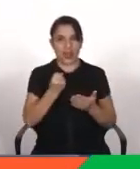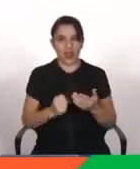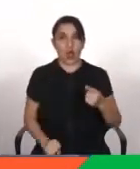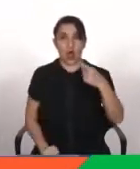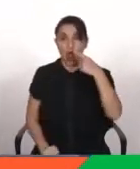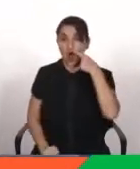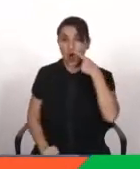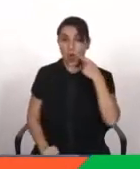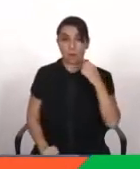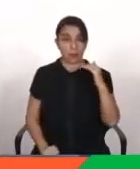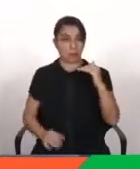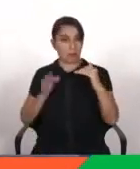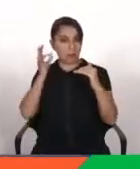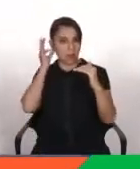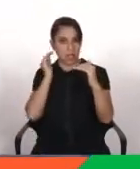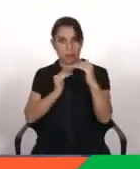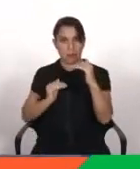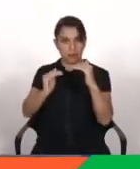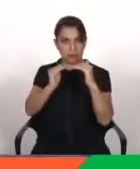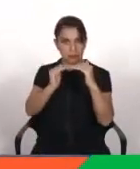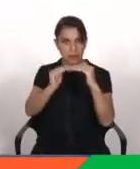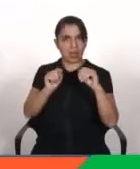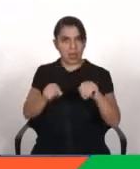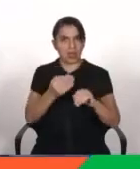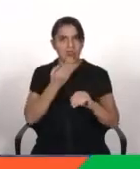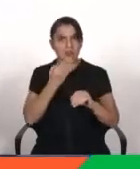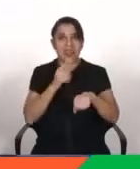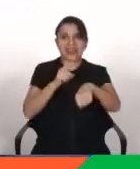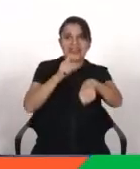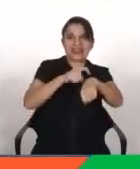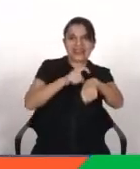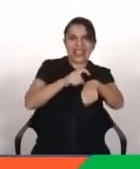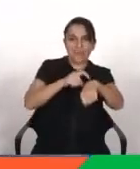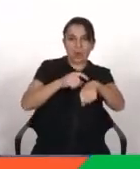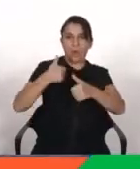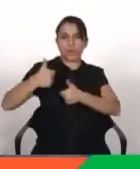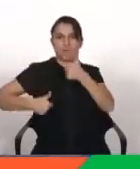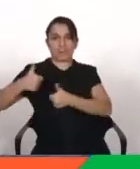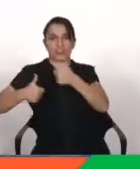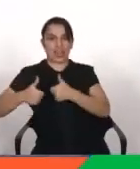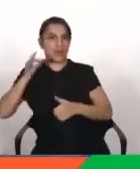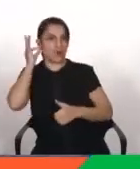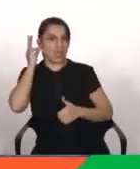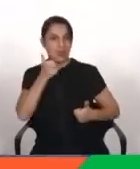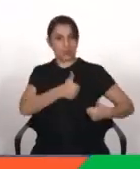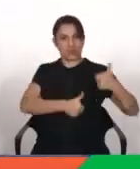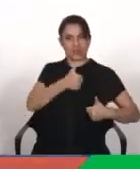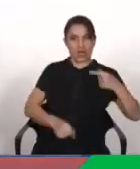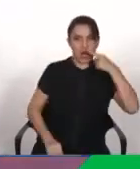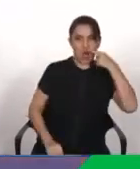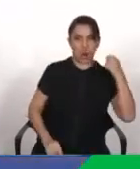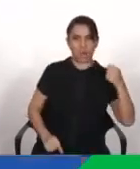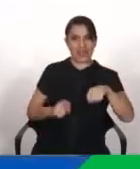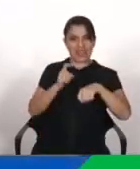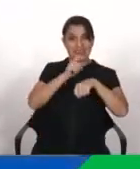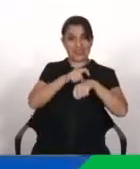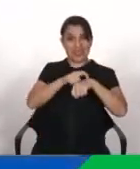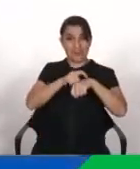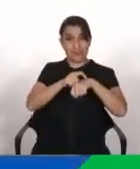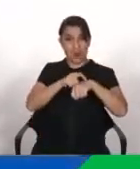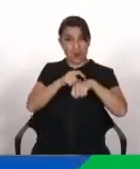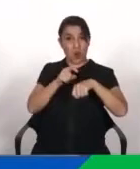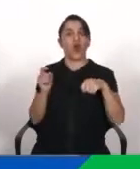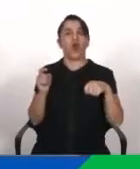en repartir el tiempo tanto en profesionales mujeres como profesionales hombres. Entonces,